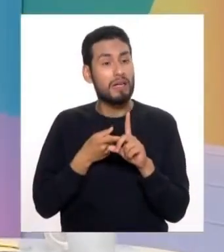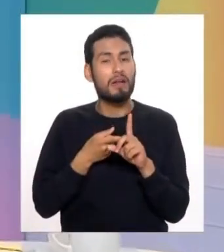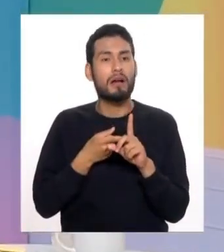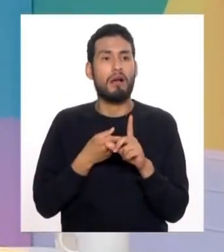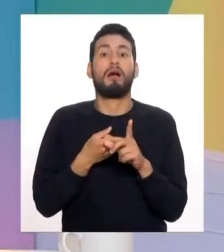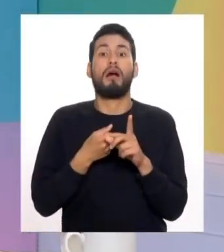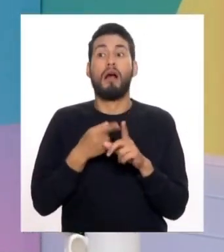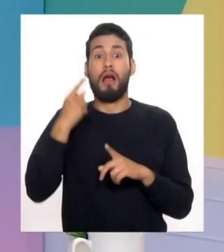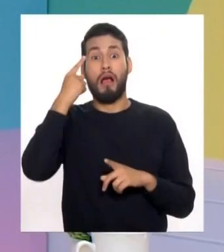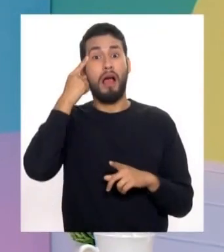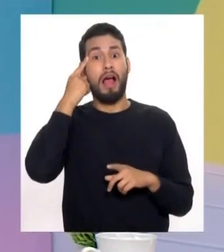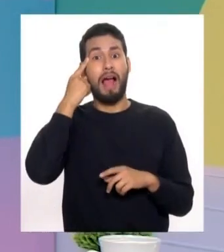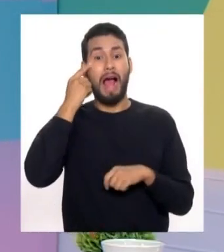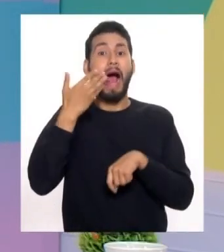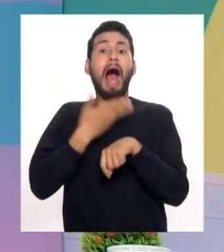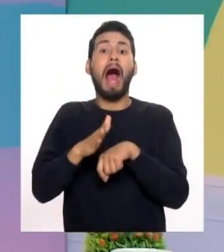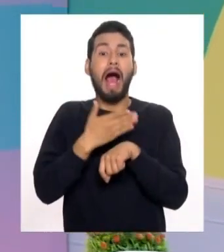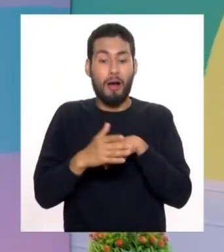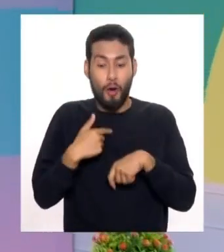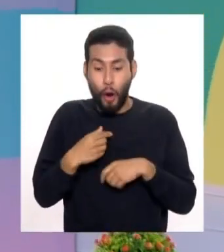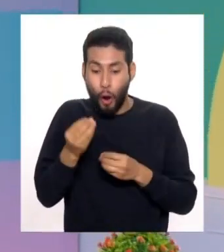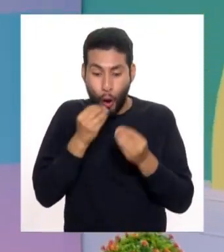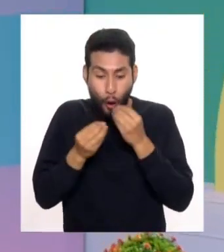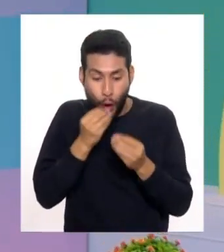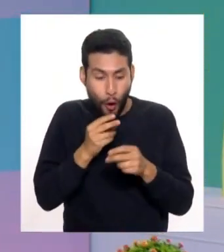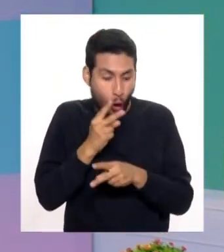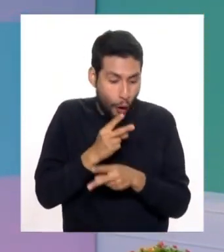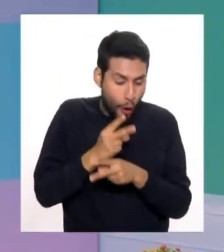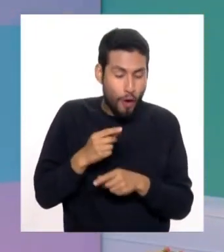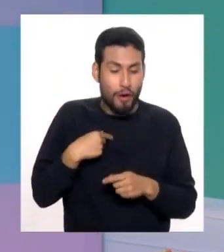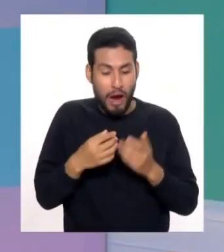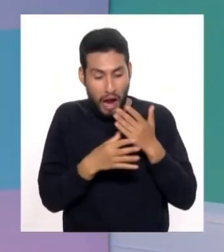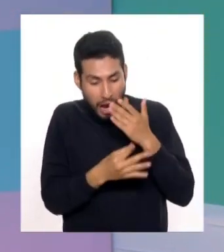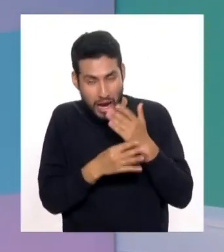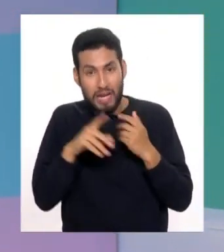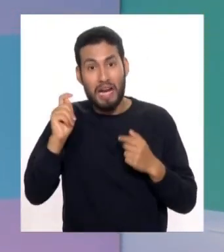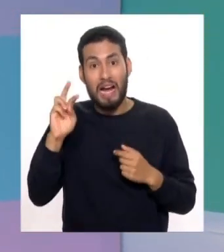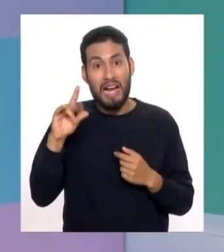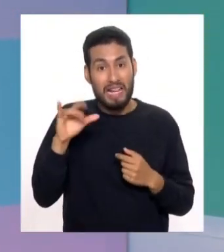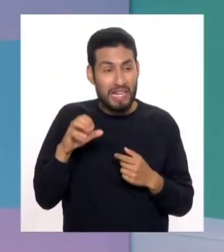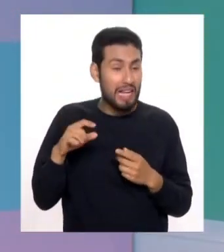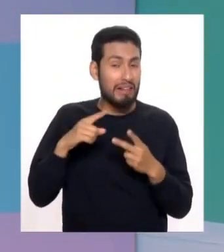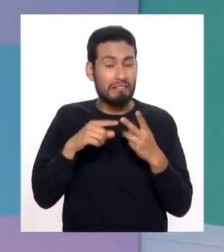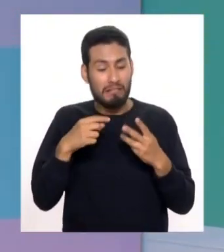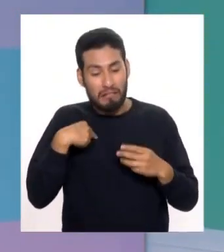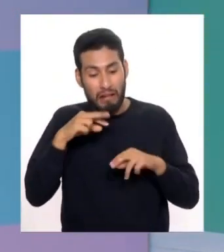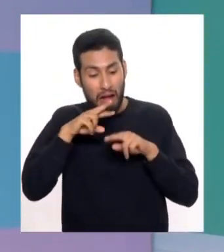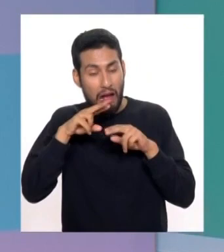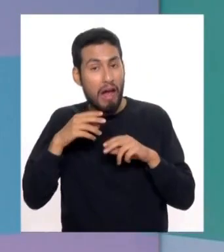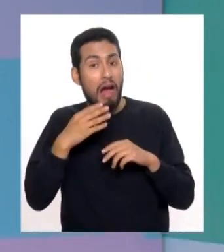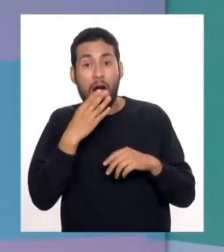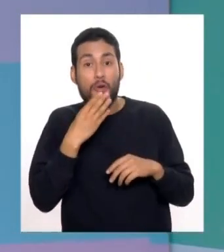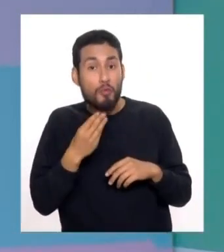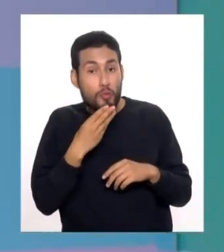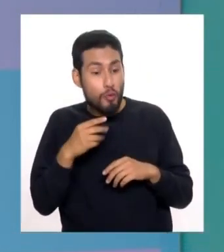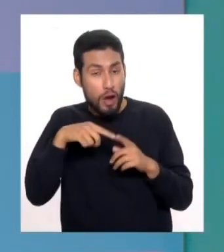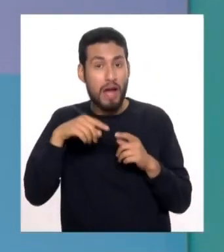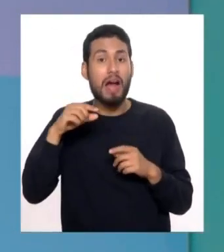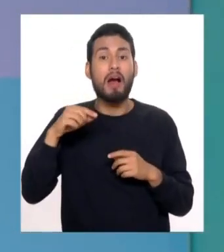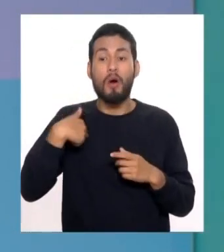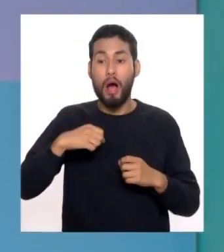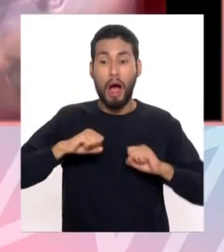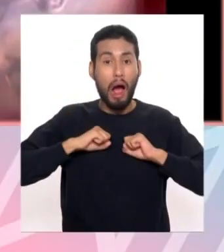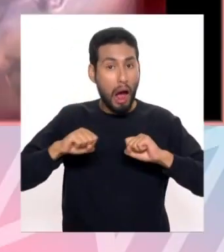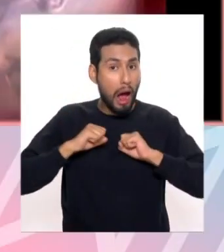recién empieza muchas veces a tener cuidado de cómo están sus triglicéridos, cómo está su glucosa, cómo va la presión, cómo va su actividad